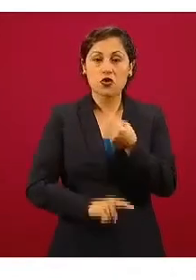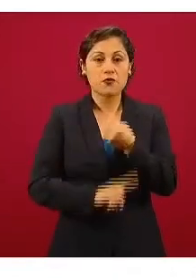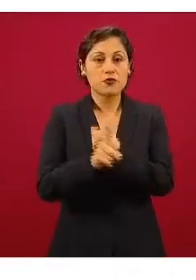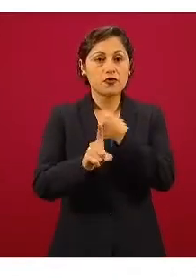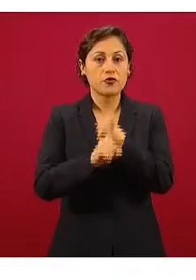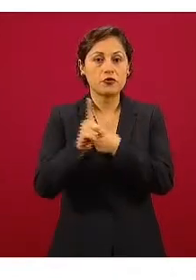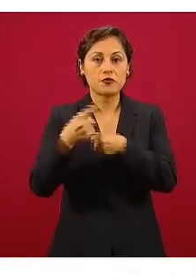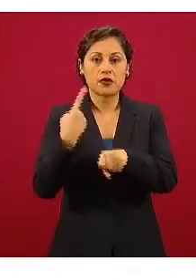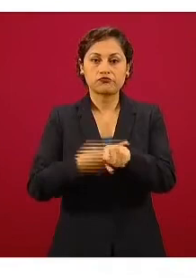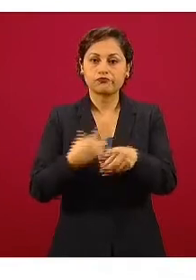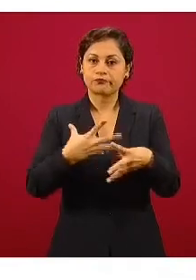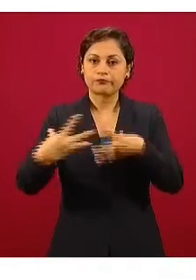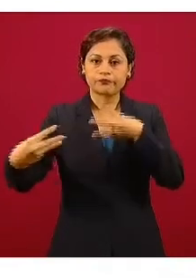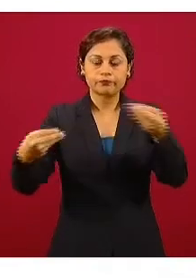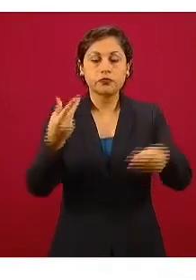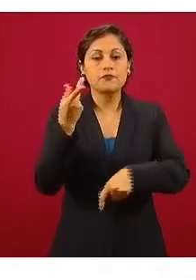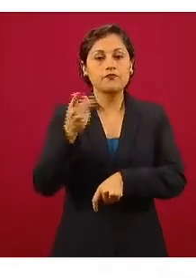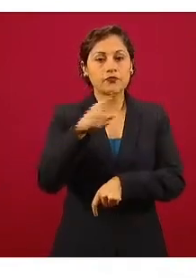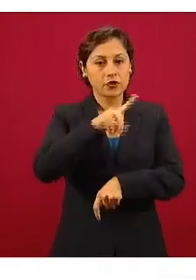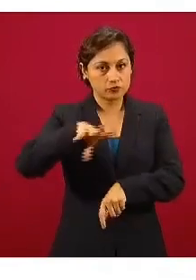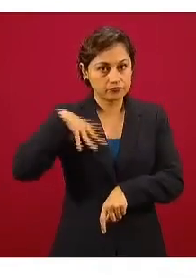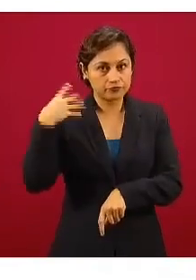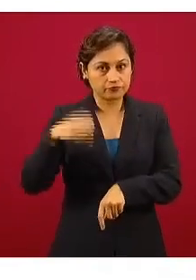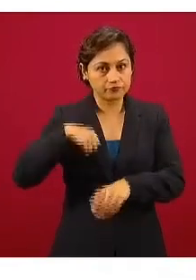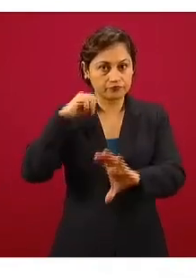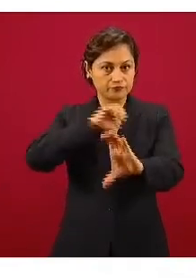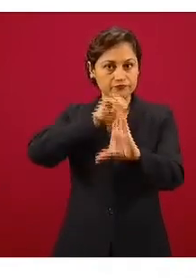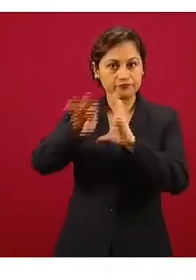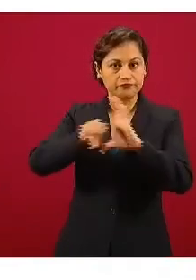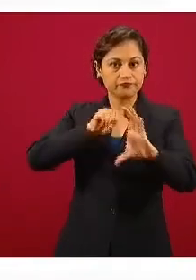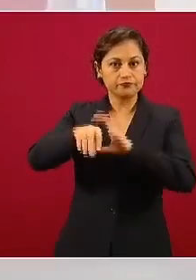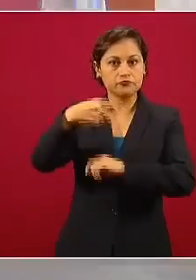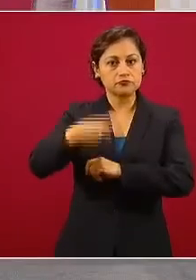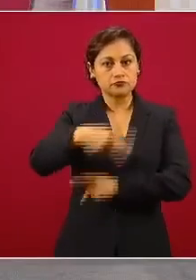haciendo un esfuerzo para apoyar a mamá, a esposa, acá en México. Muchas gracias.